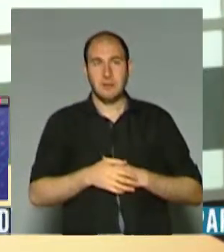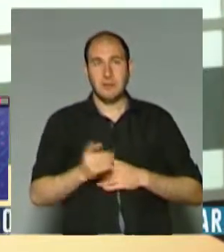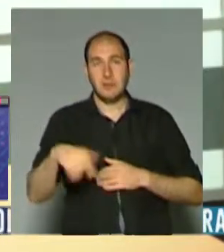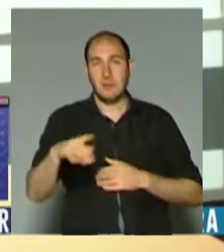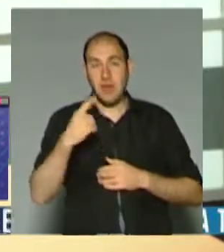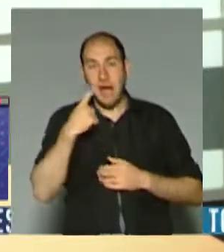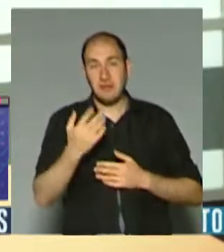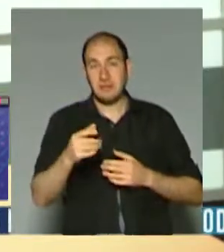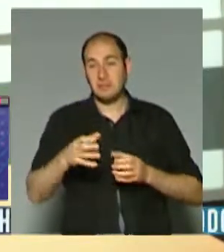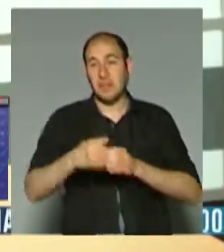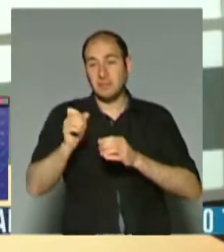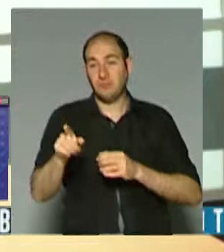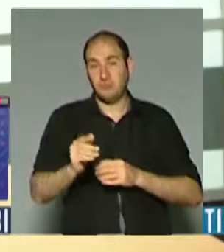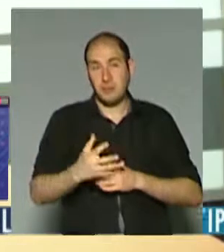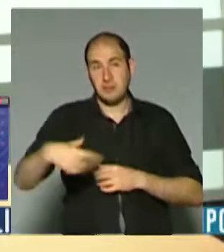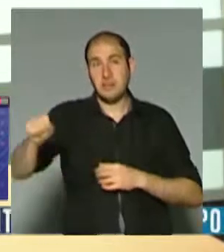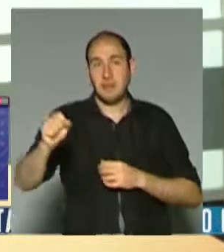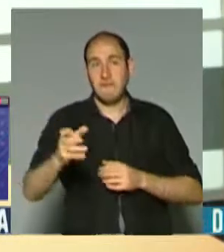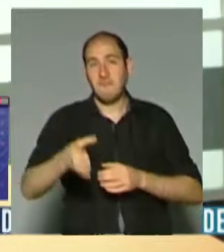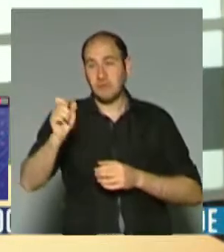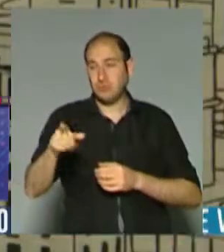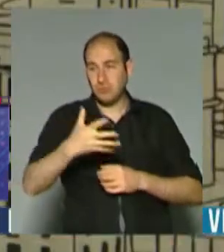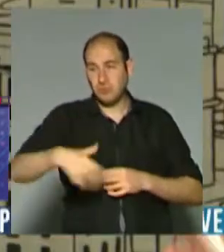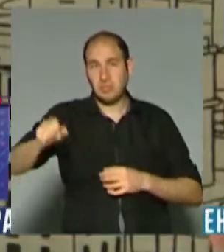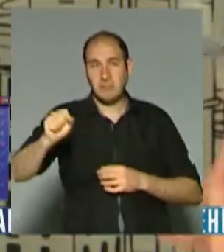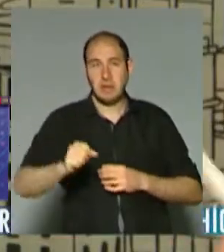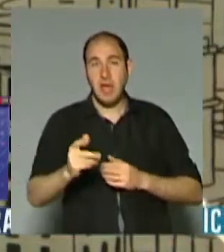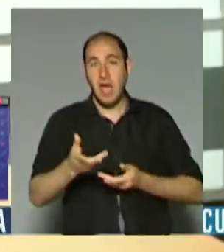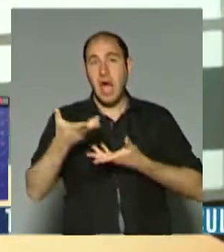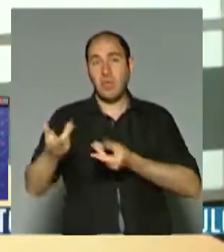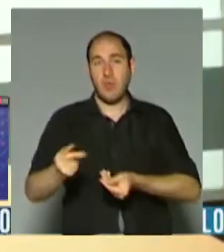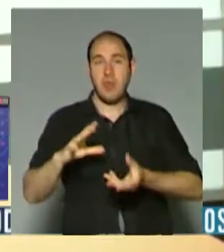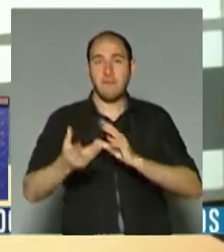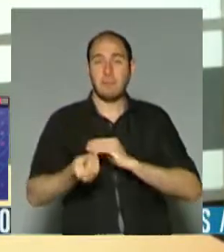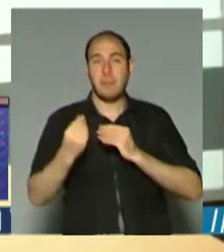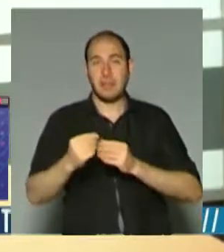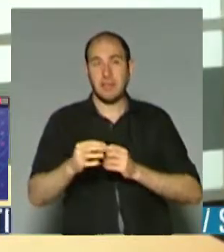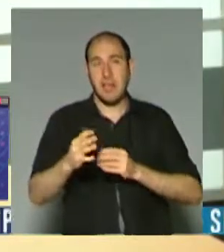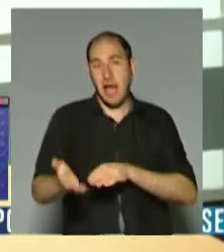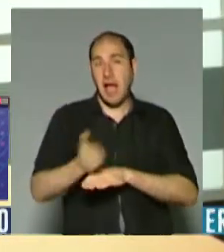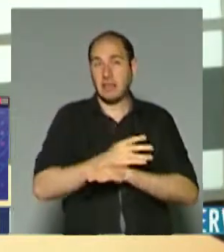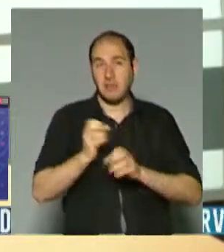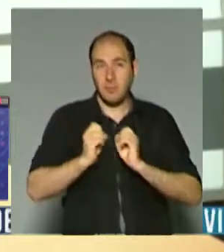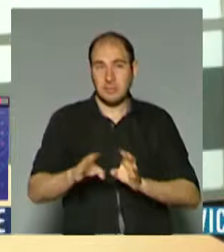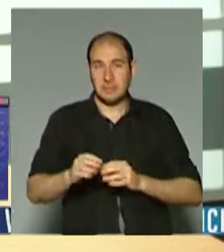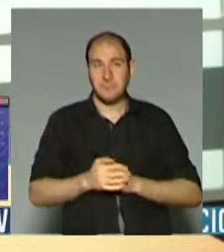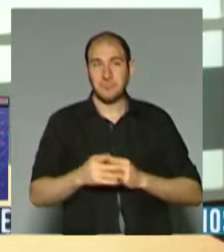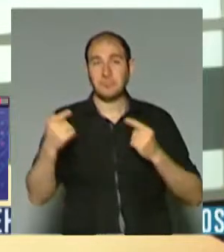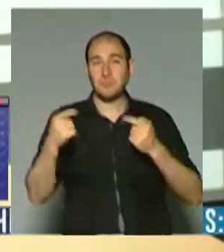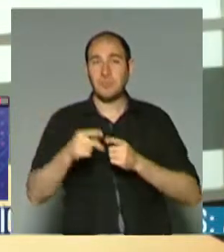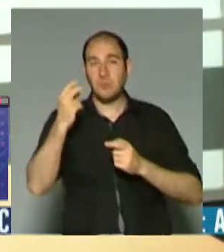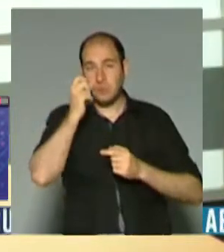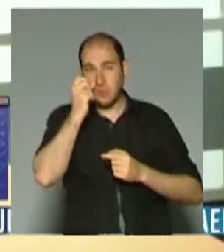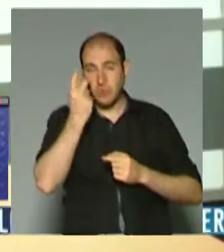decir, bueno, lleva tu taza, lleva tu vaso y colabora de esa manera para empezar antes, digo. Si bien la meta es